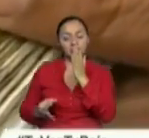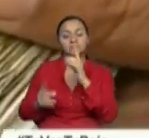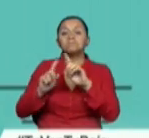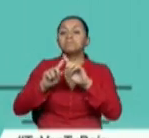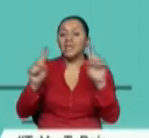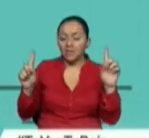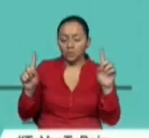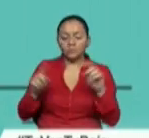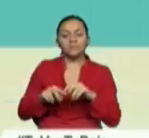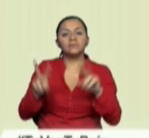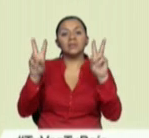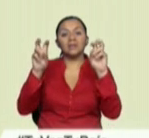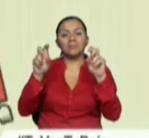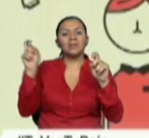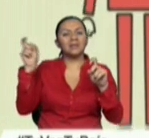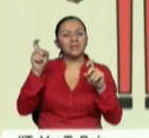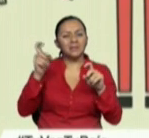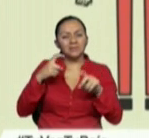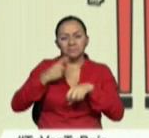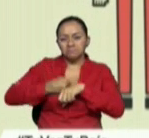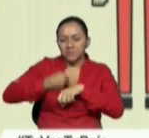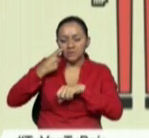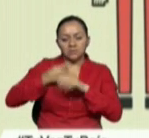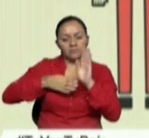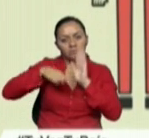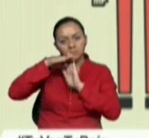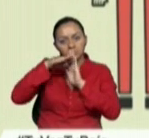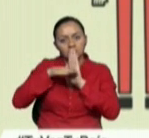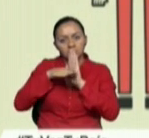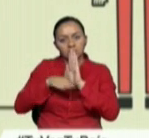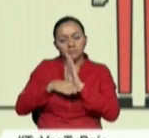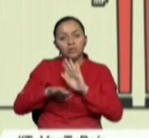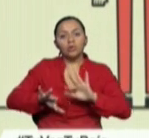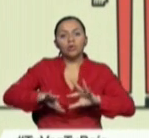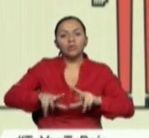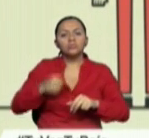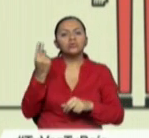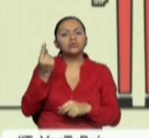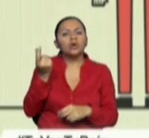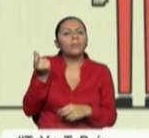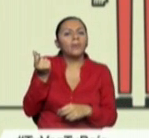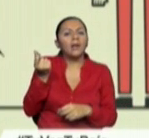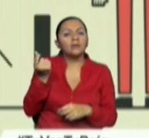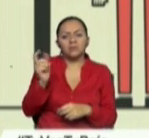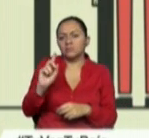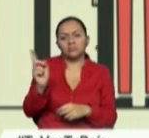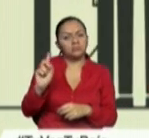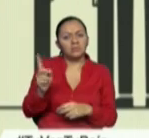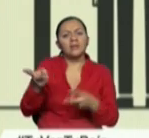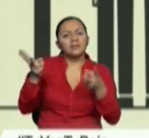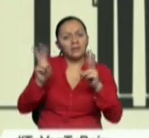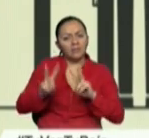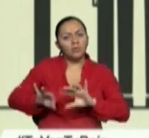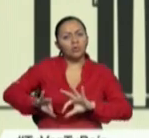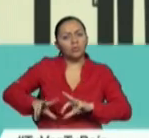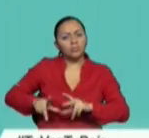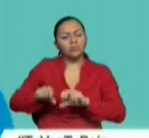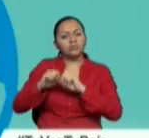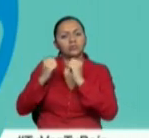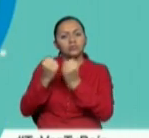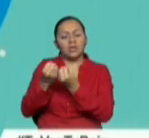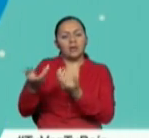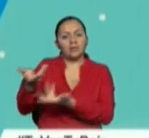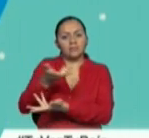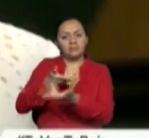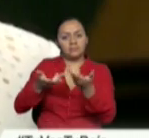embargo el tema merece una especificidad porque la corrupción no está relacionada solamente al sistema económico sino al ámbito